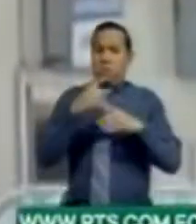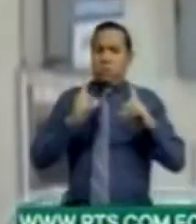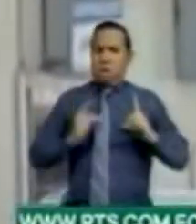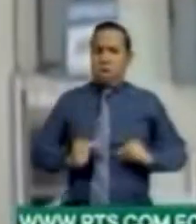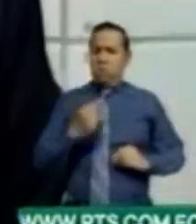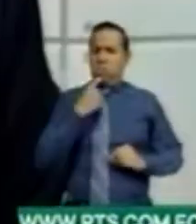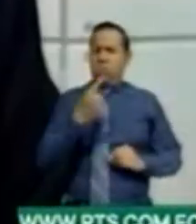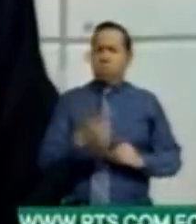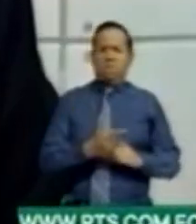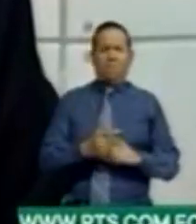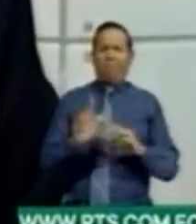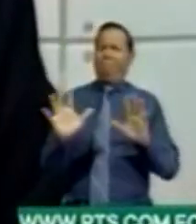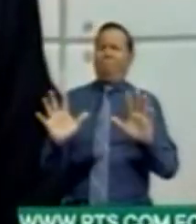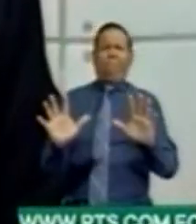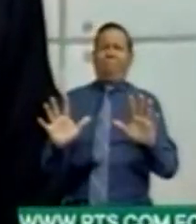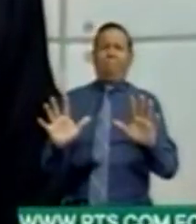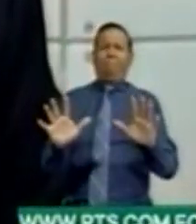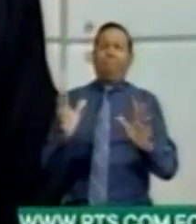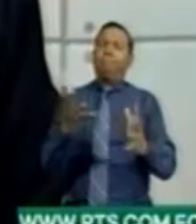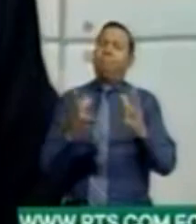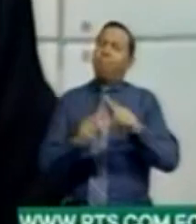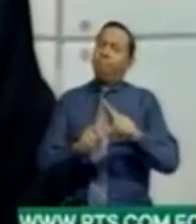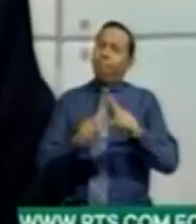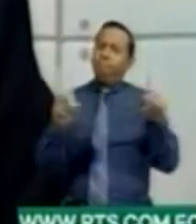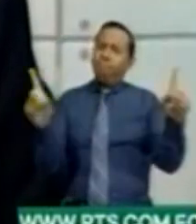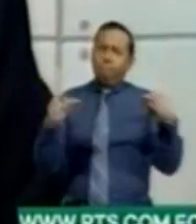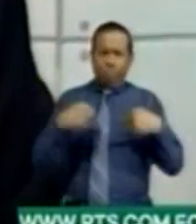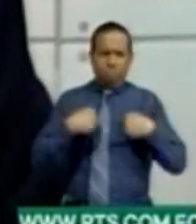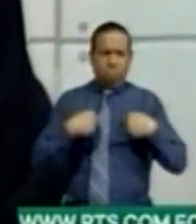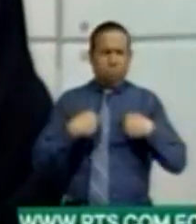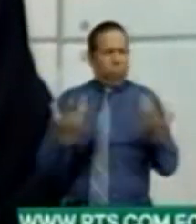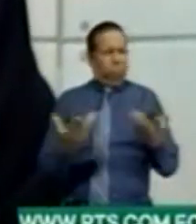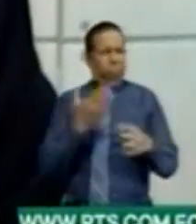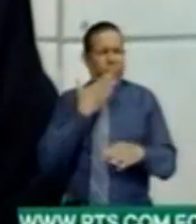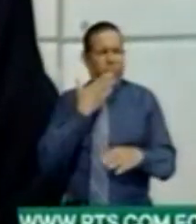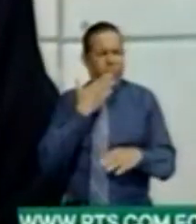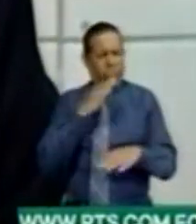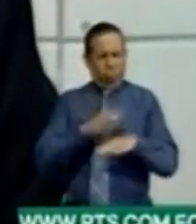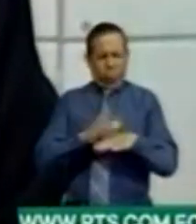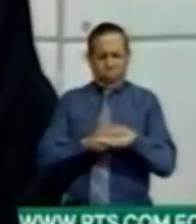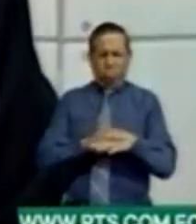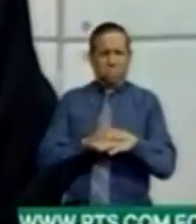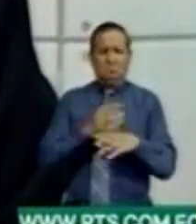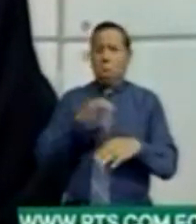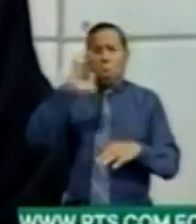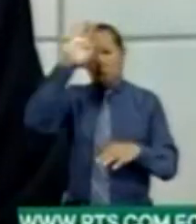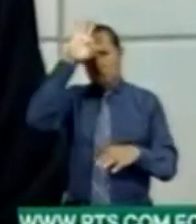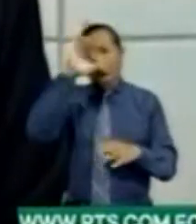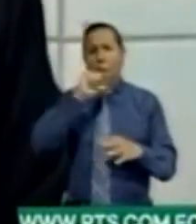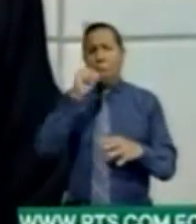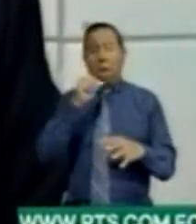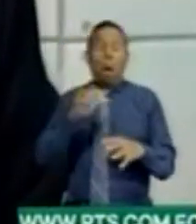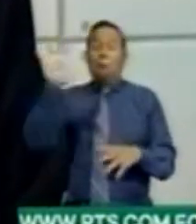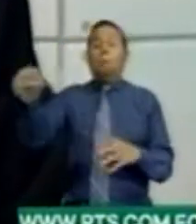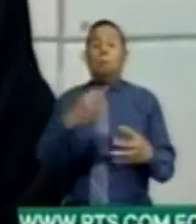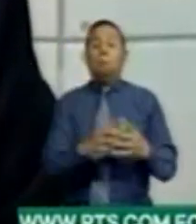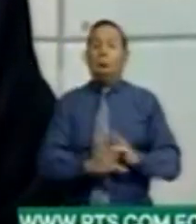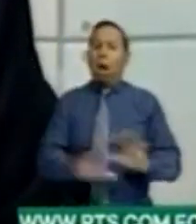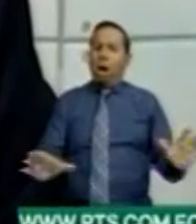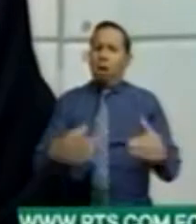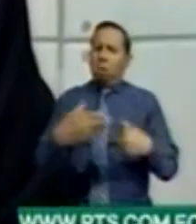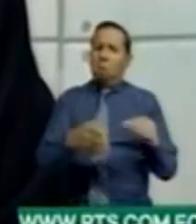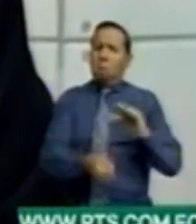jovencita. Es un caso que le aislaron, en mi criterio, sin razón. La paciente o la